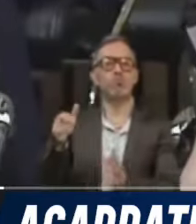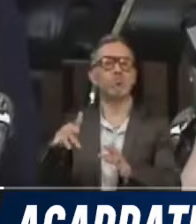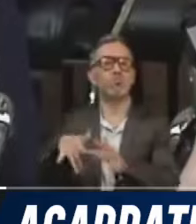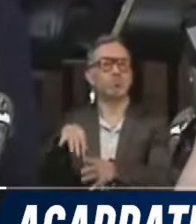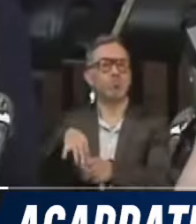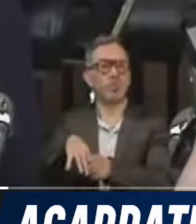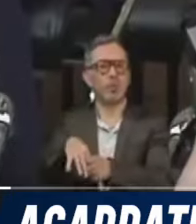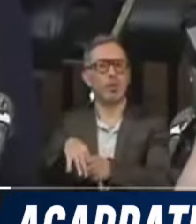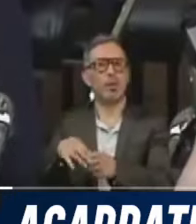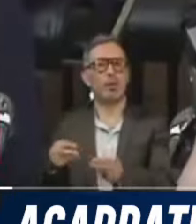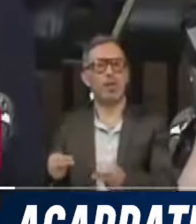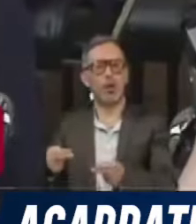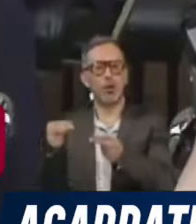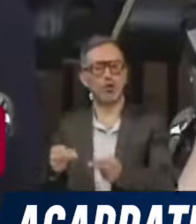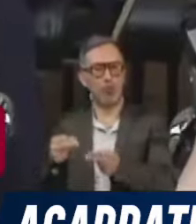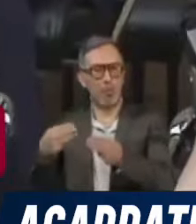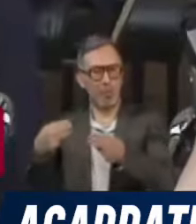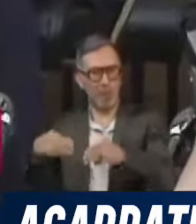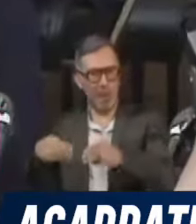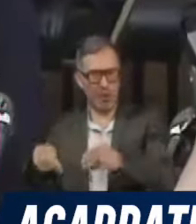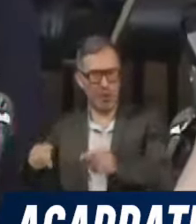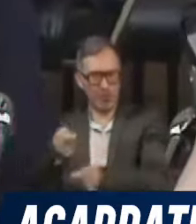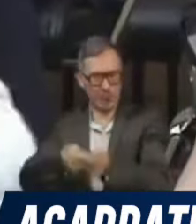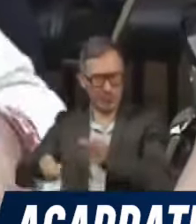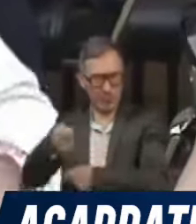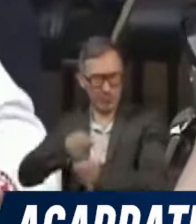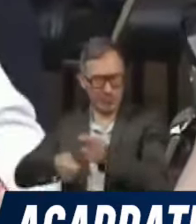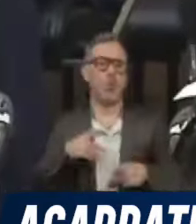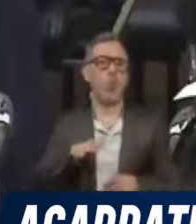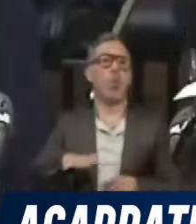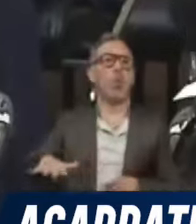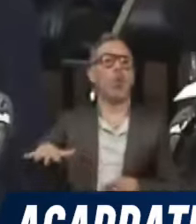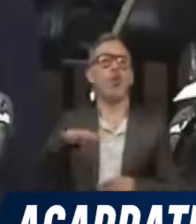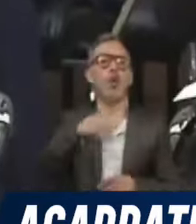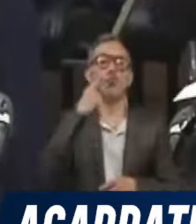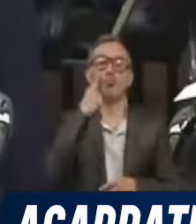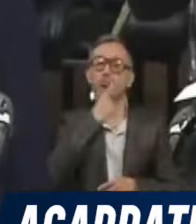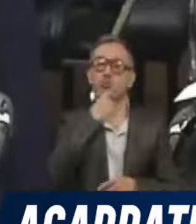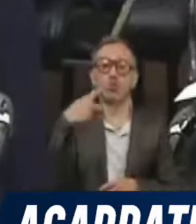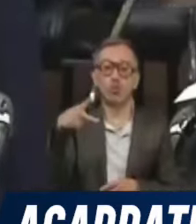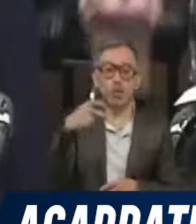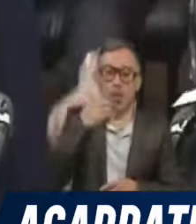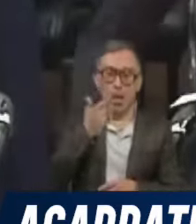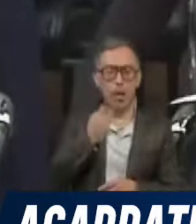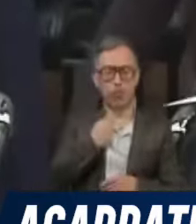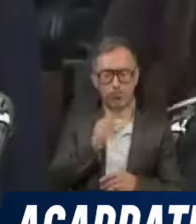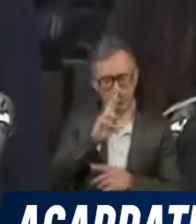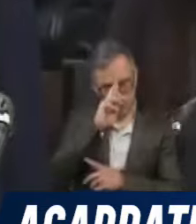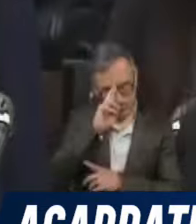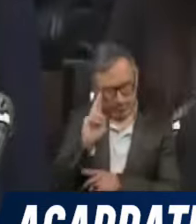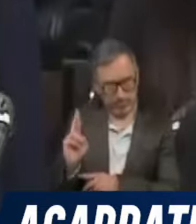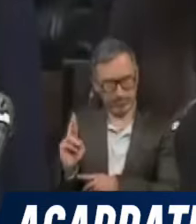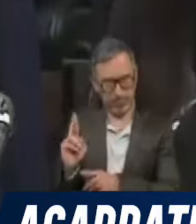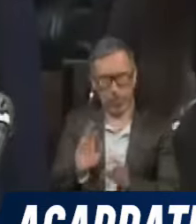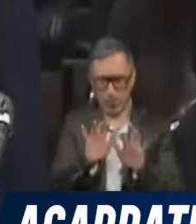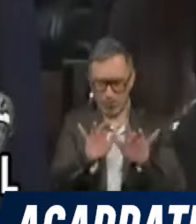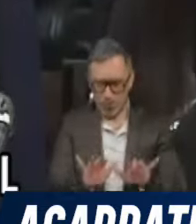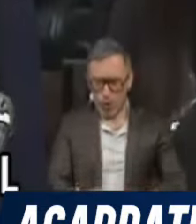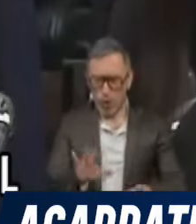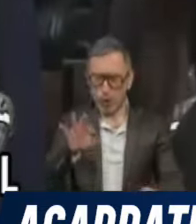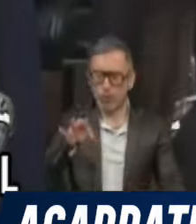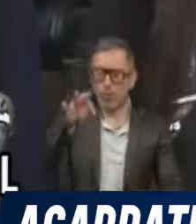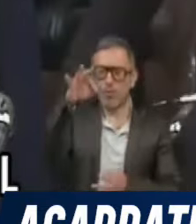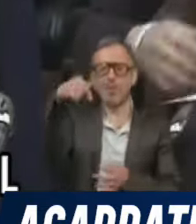mercado sobre el poder de las instituciones públicas en este sentido este documento es un llamado para todos los